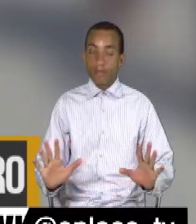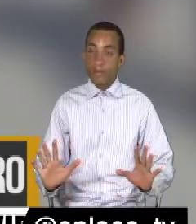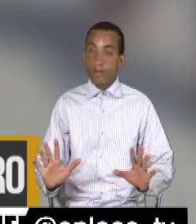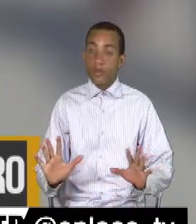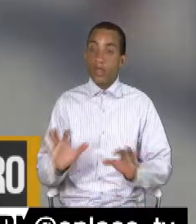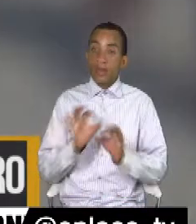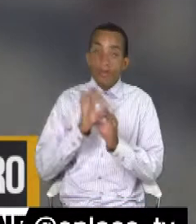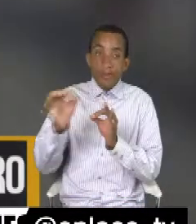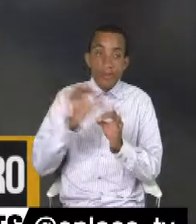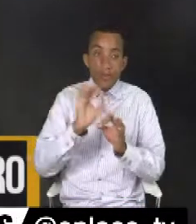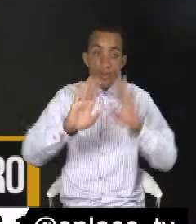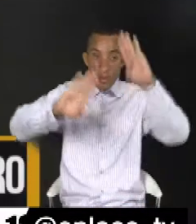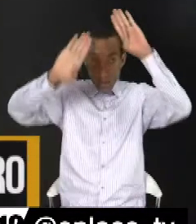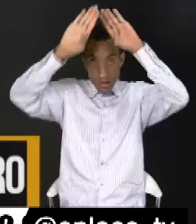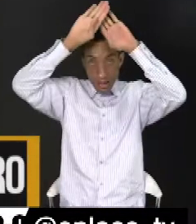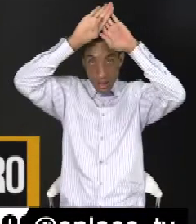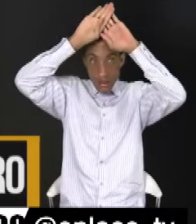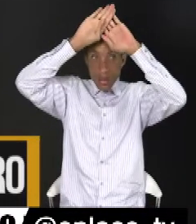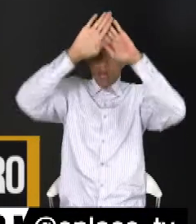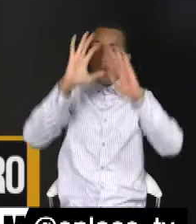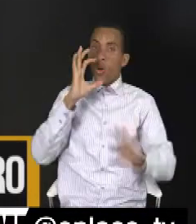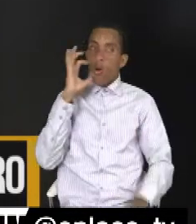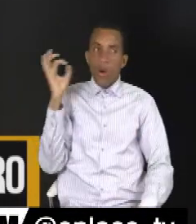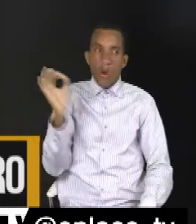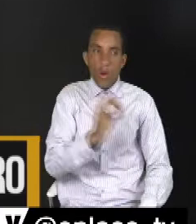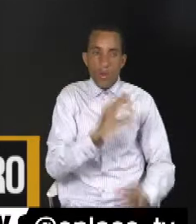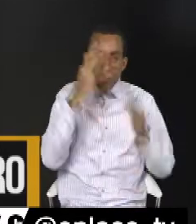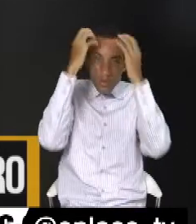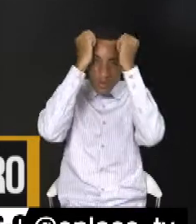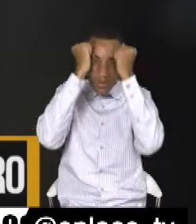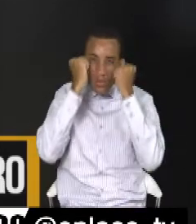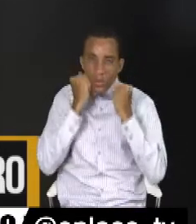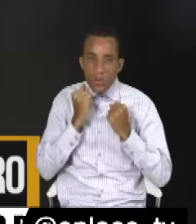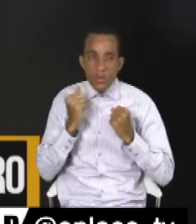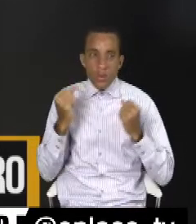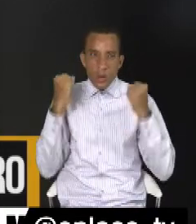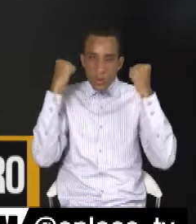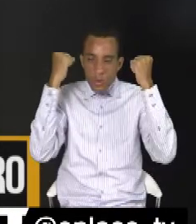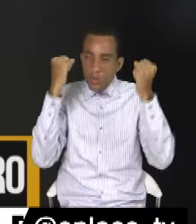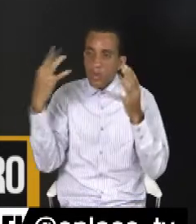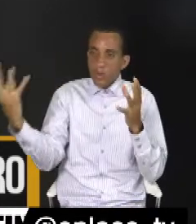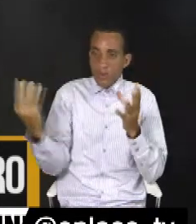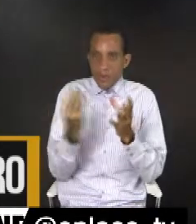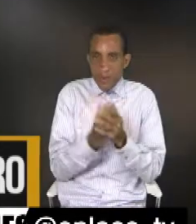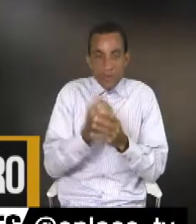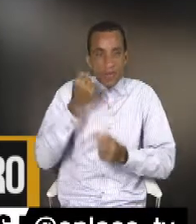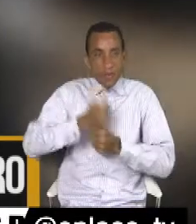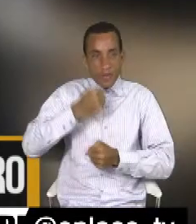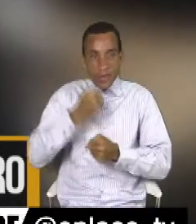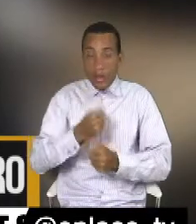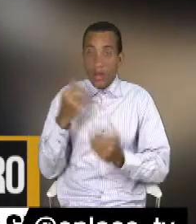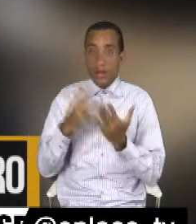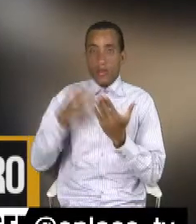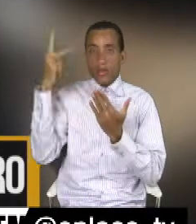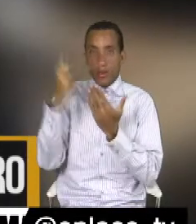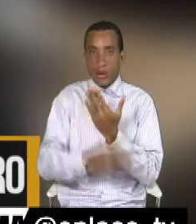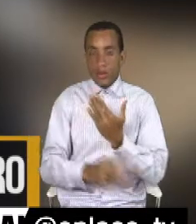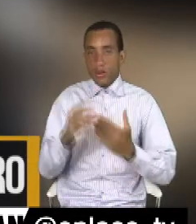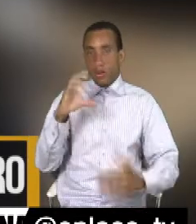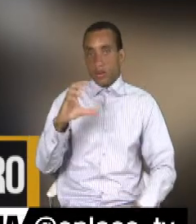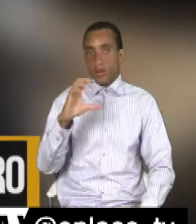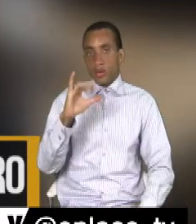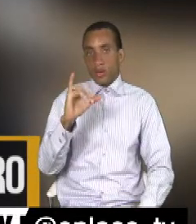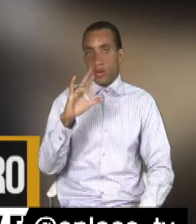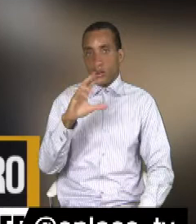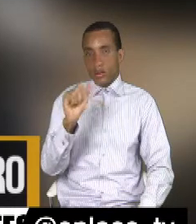de Barranca Bermeja. Hombres que se cubren el rostro reclaman inclusión laboral en trabajos del proyecto La Cira